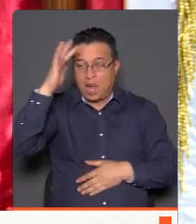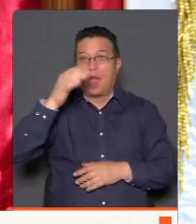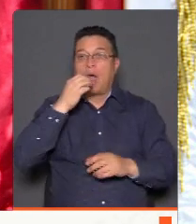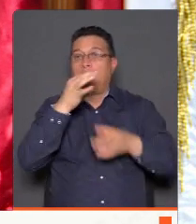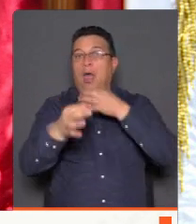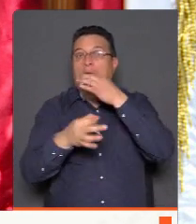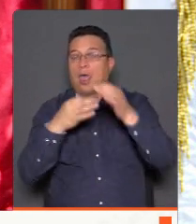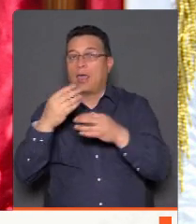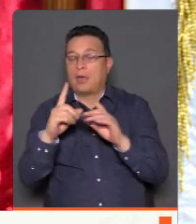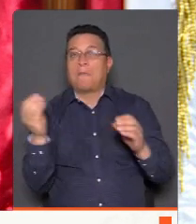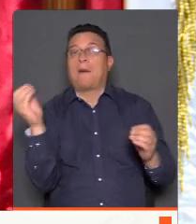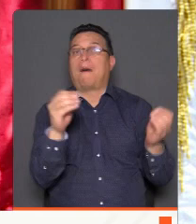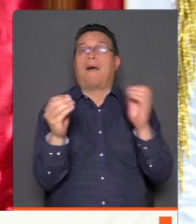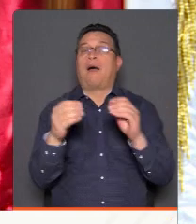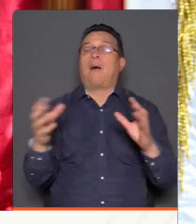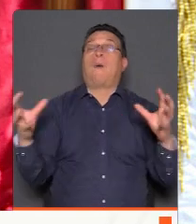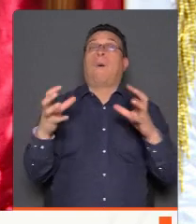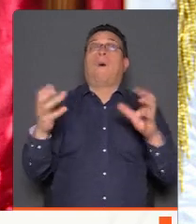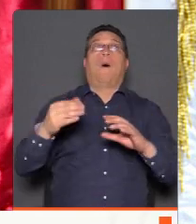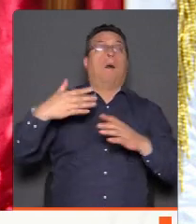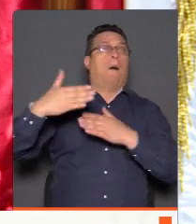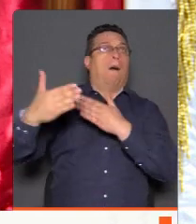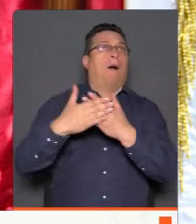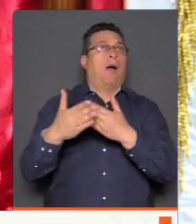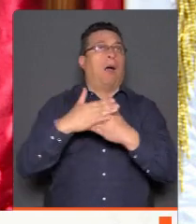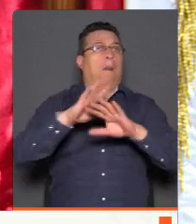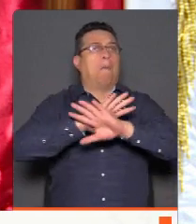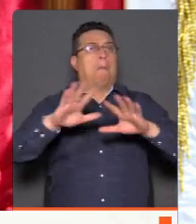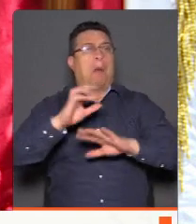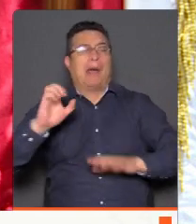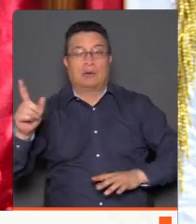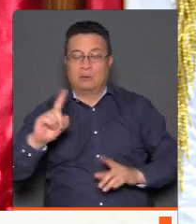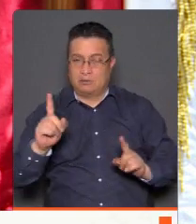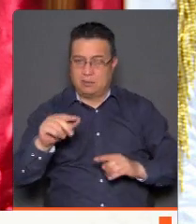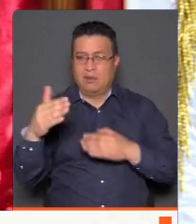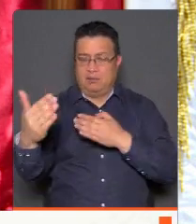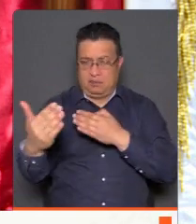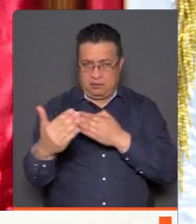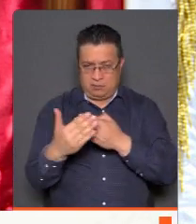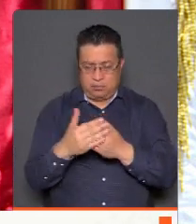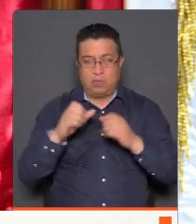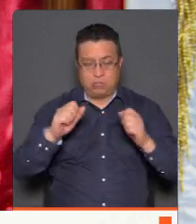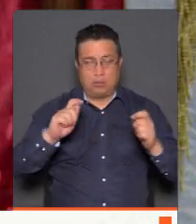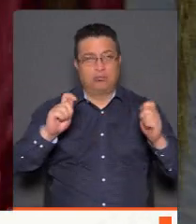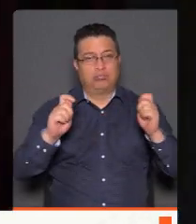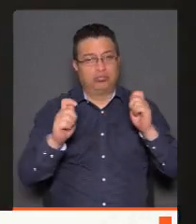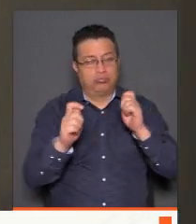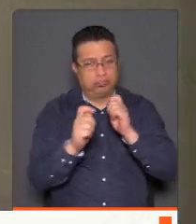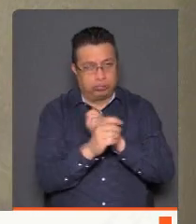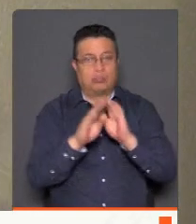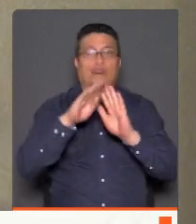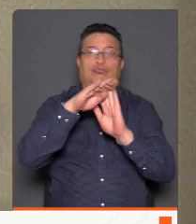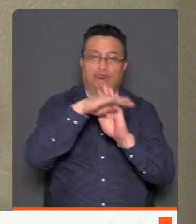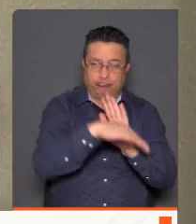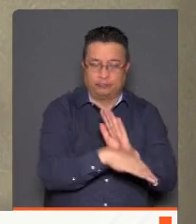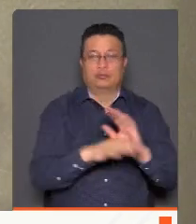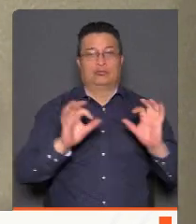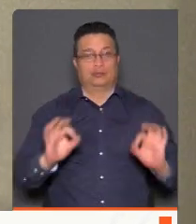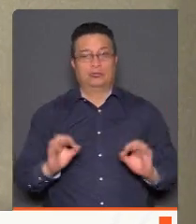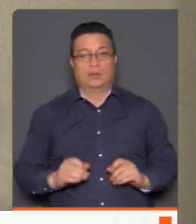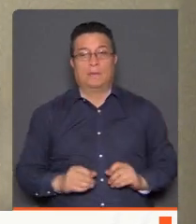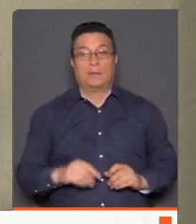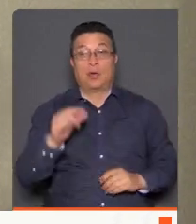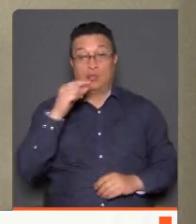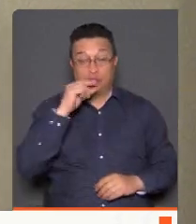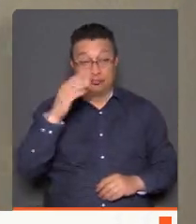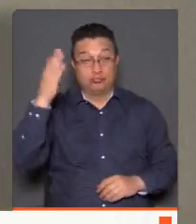ido instalando en el país de que ya viene un ajuste de tremendas proporciones. Si hace algunos días